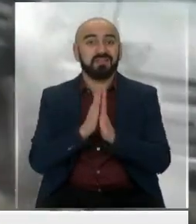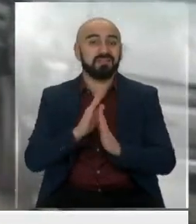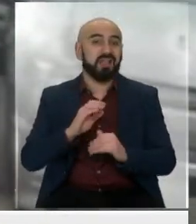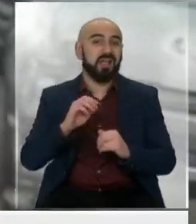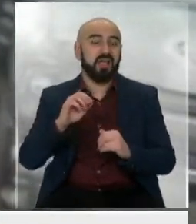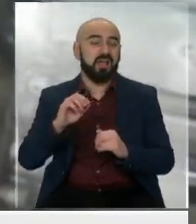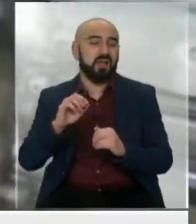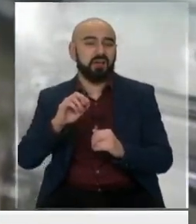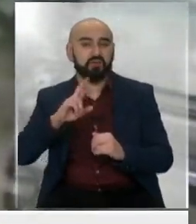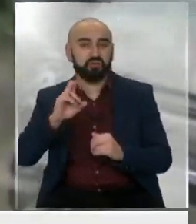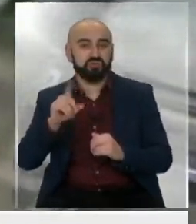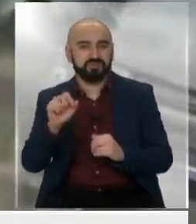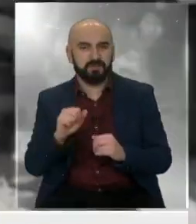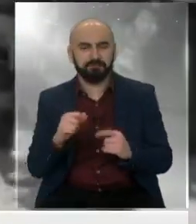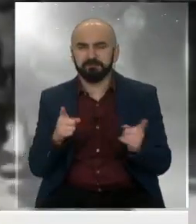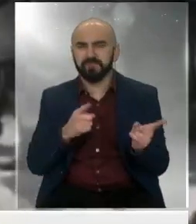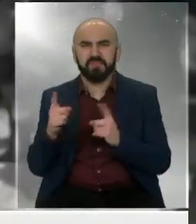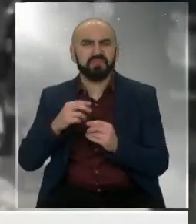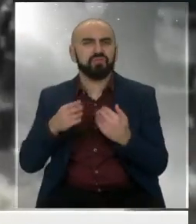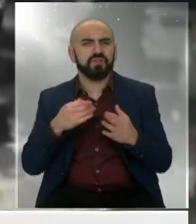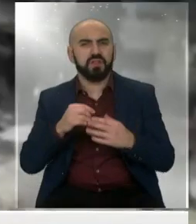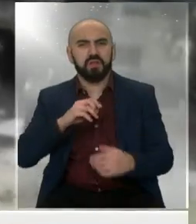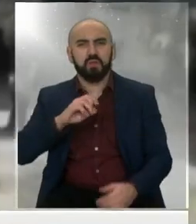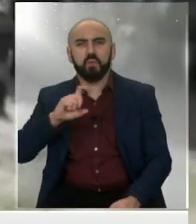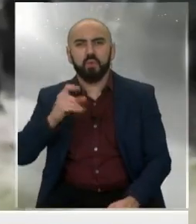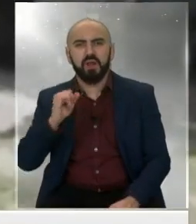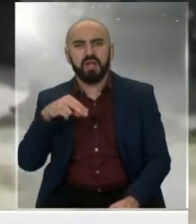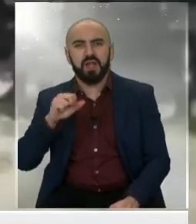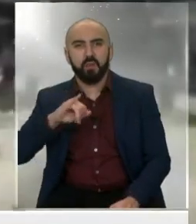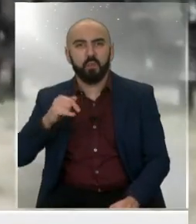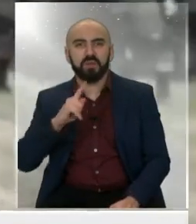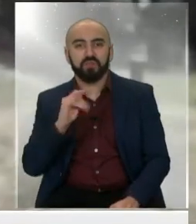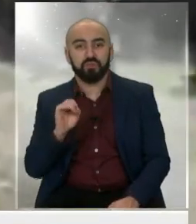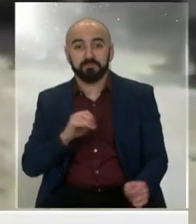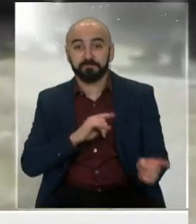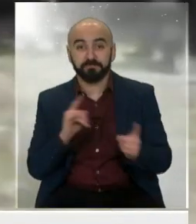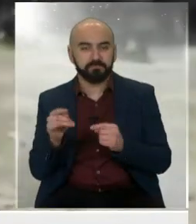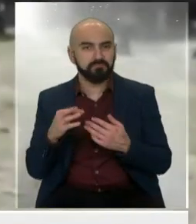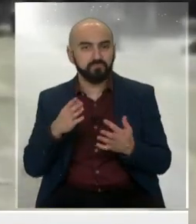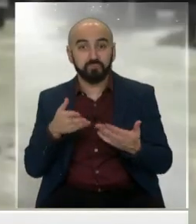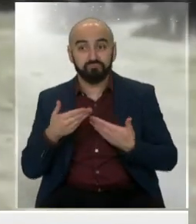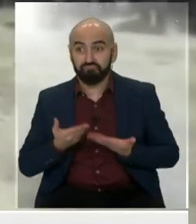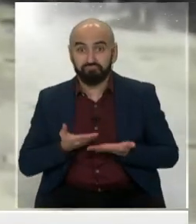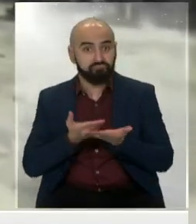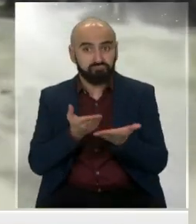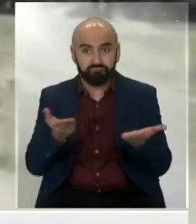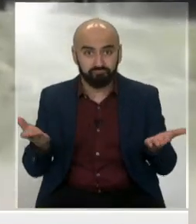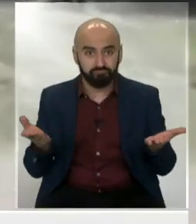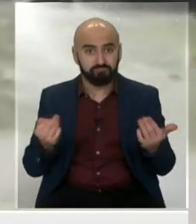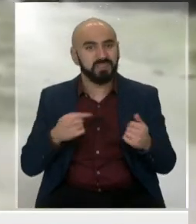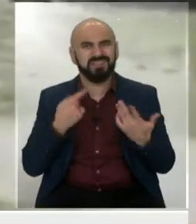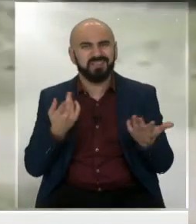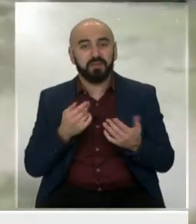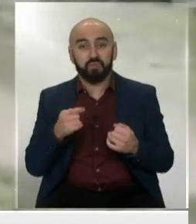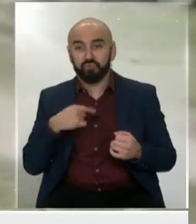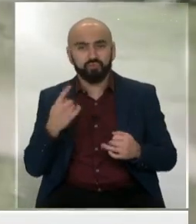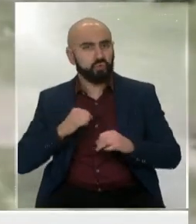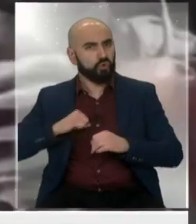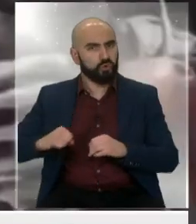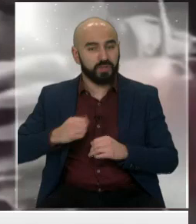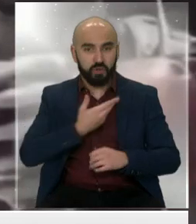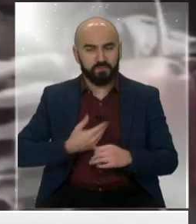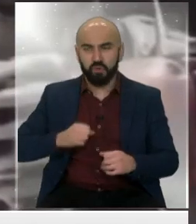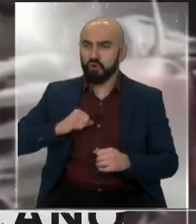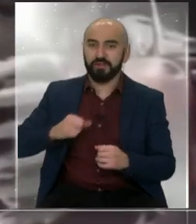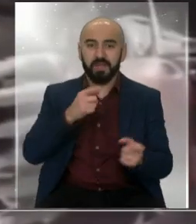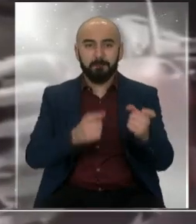Guanajuato, cuyo líder es conocido como el Marro. Nos dirigimos a ustedes con la finalidad de aclarar que nuestra guerra no es con el pueblo ni contra el gobierno, es